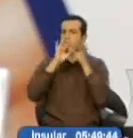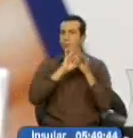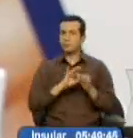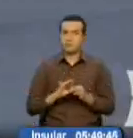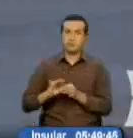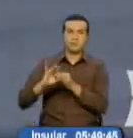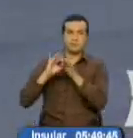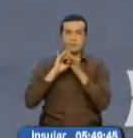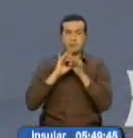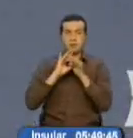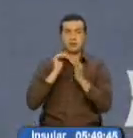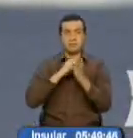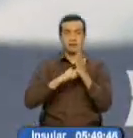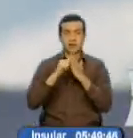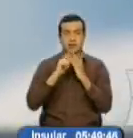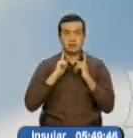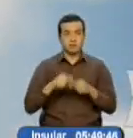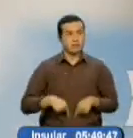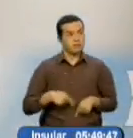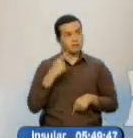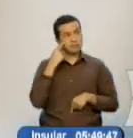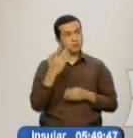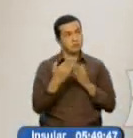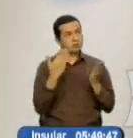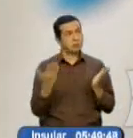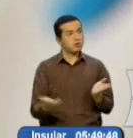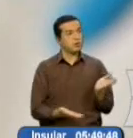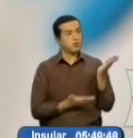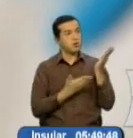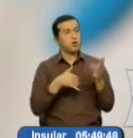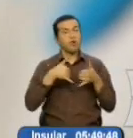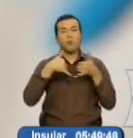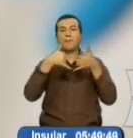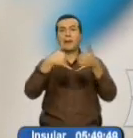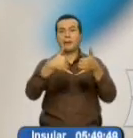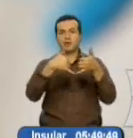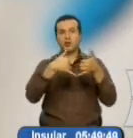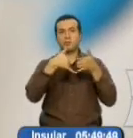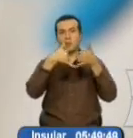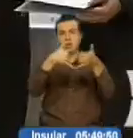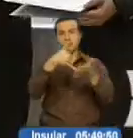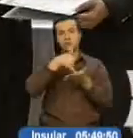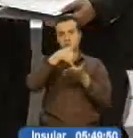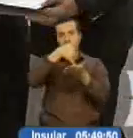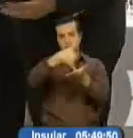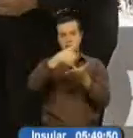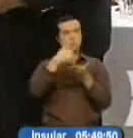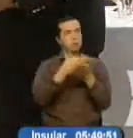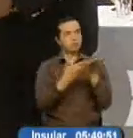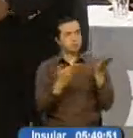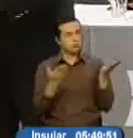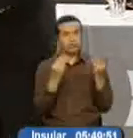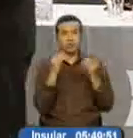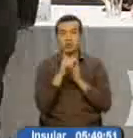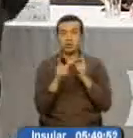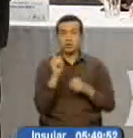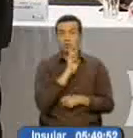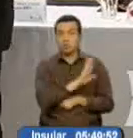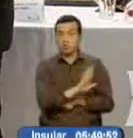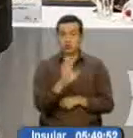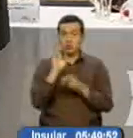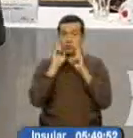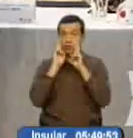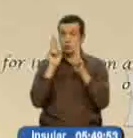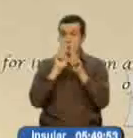el premio que recibió el Ecuador y destacó su importancia, considerando que más de 300 postulantes disputaron este reconocimiento que lo